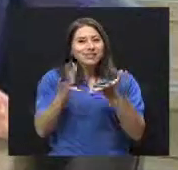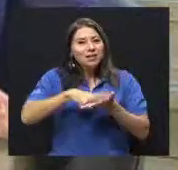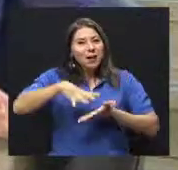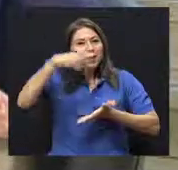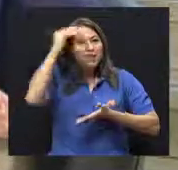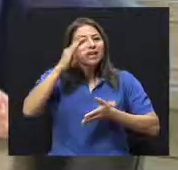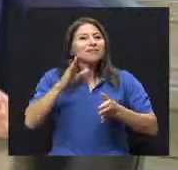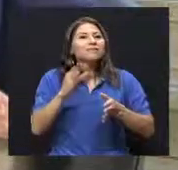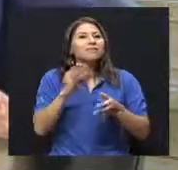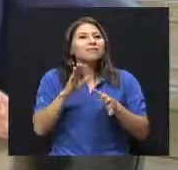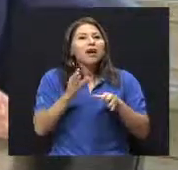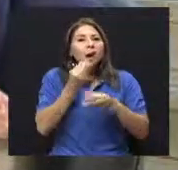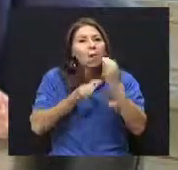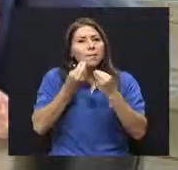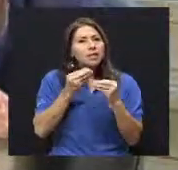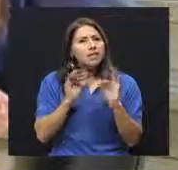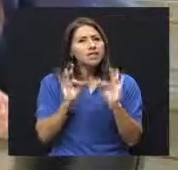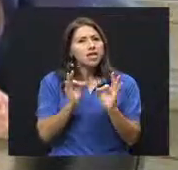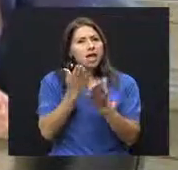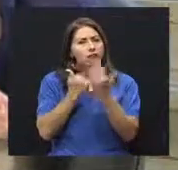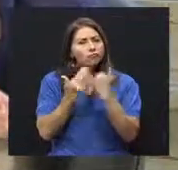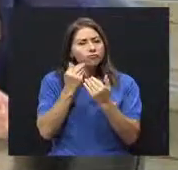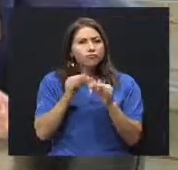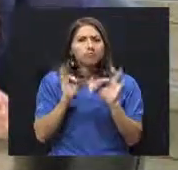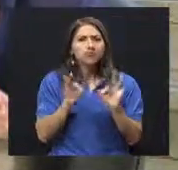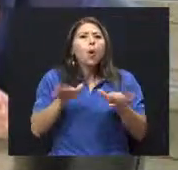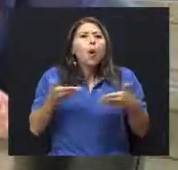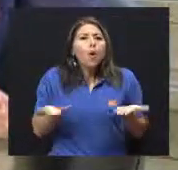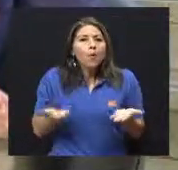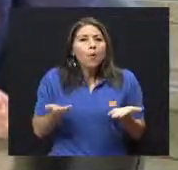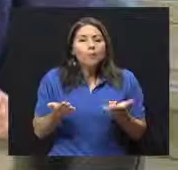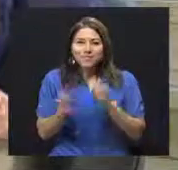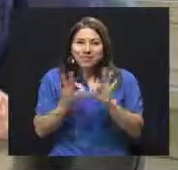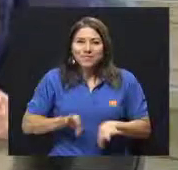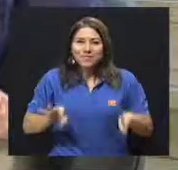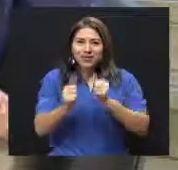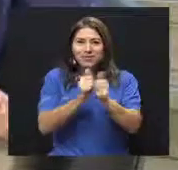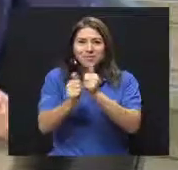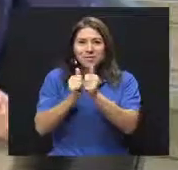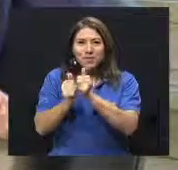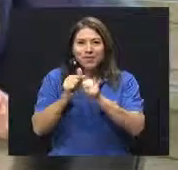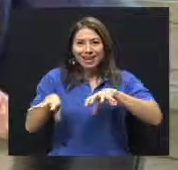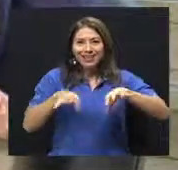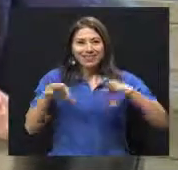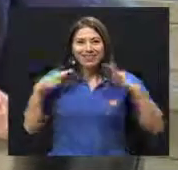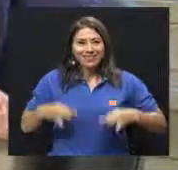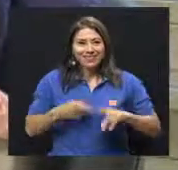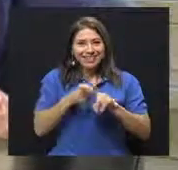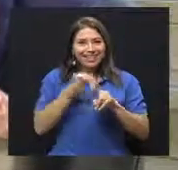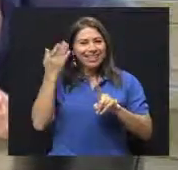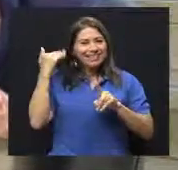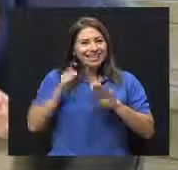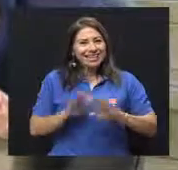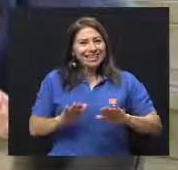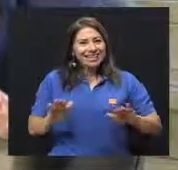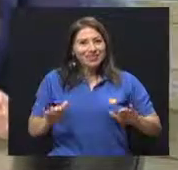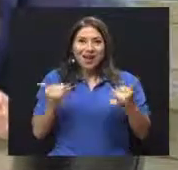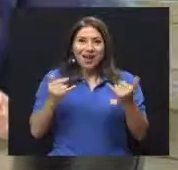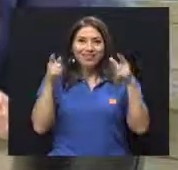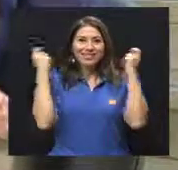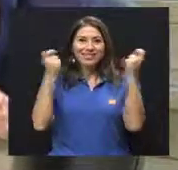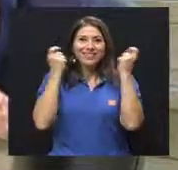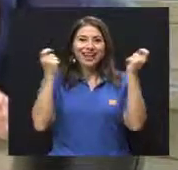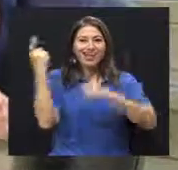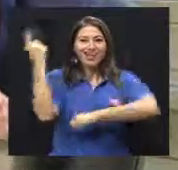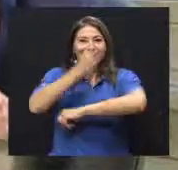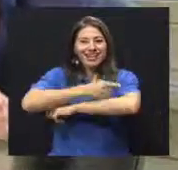queremos, aprender cómo alimentarnos bien, la importancia del deporte, de la actividad física, desde que somos niños y niñas, y más en esta